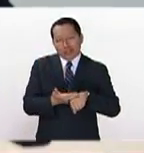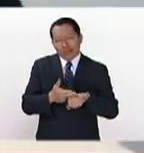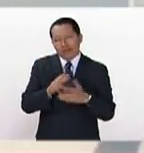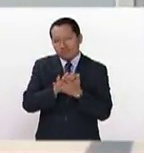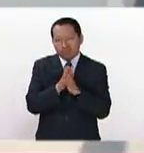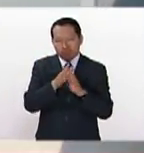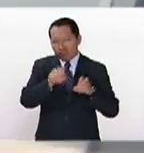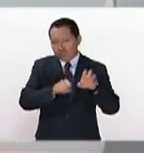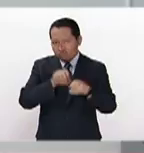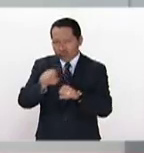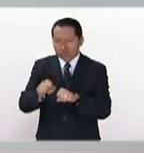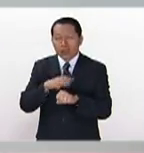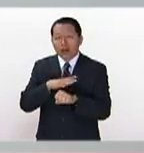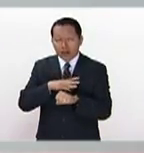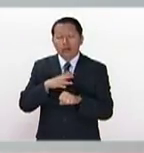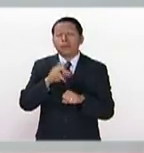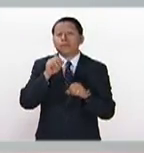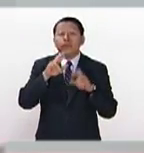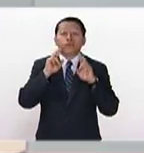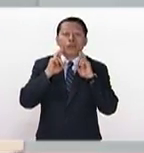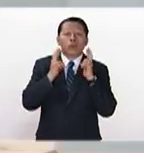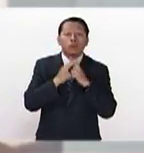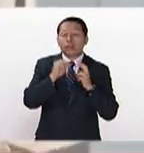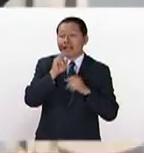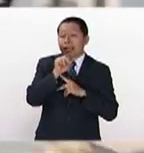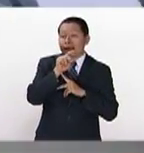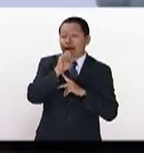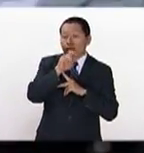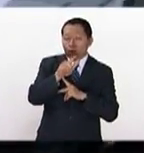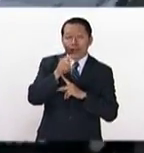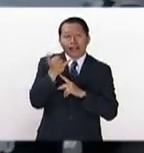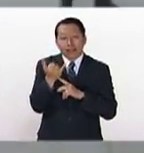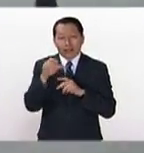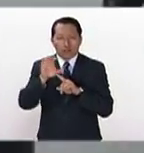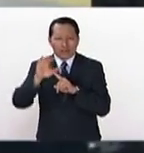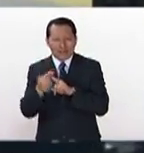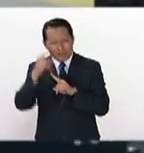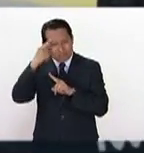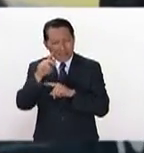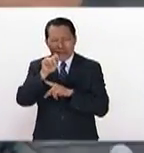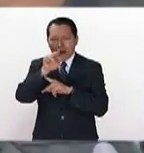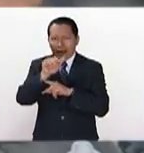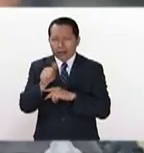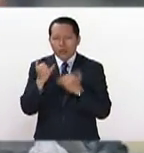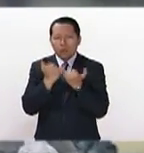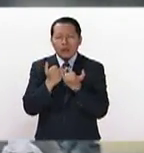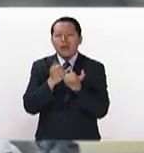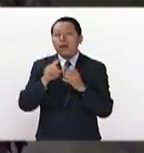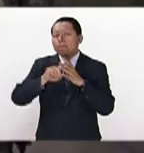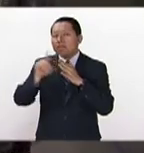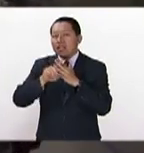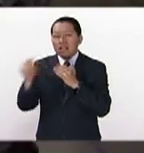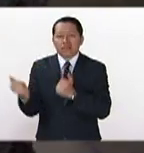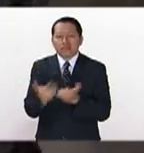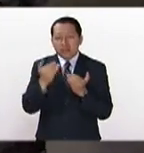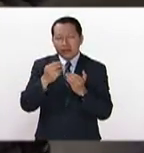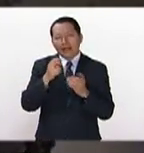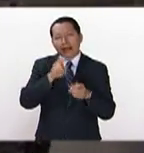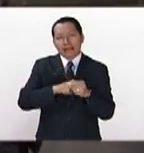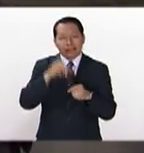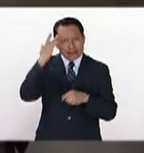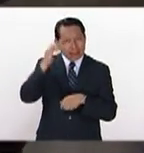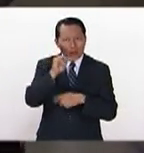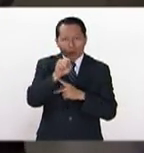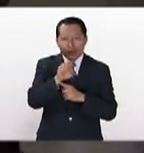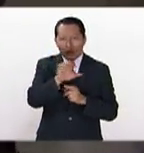Estas cifras fueron dadas a conocer durante la reunión de la Interpol y la Subcomisión contra la Trata de Personas y el Tráfico de Migrantes que se realizó en San